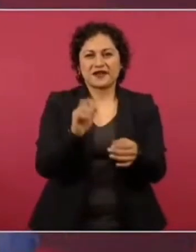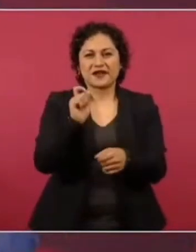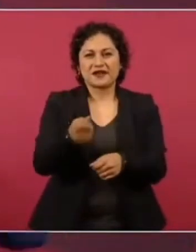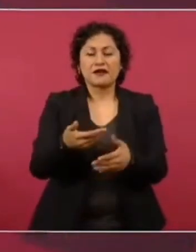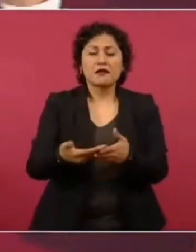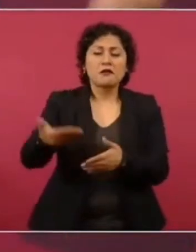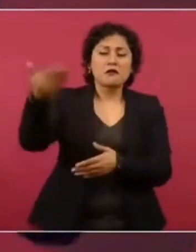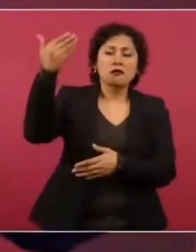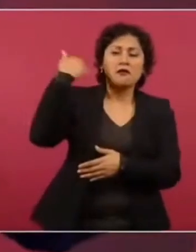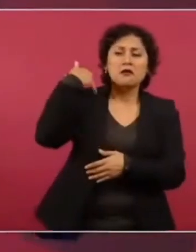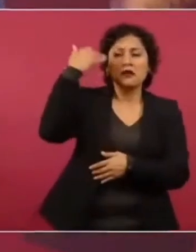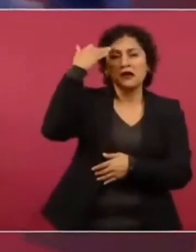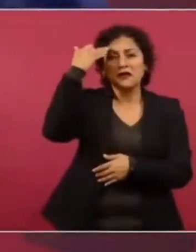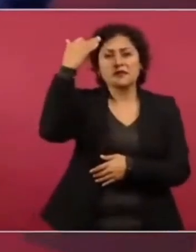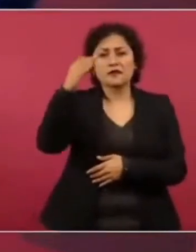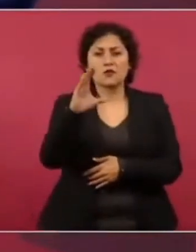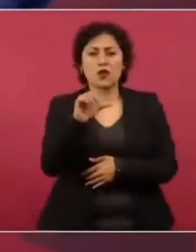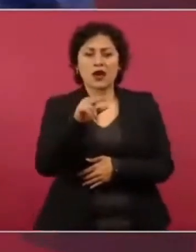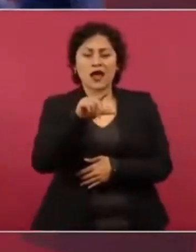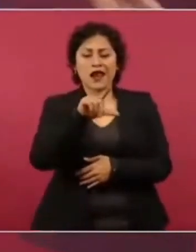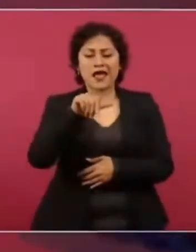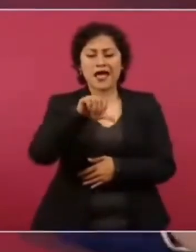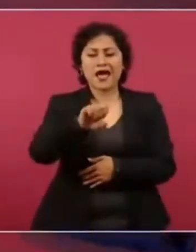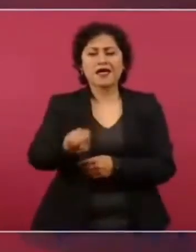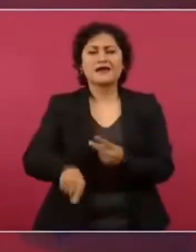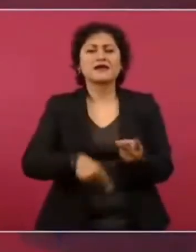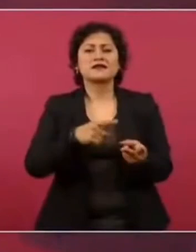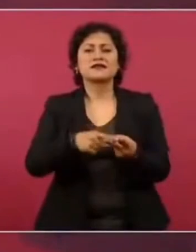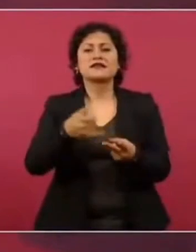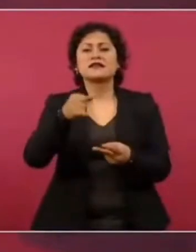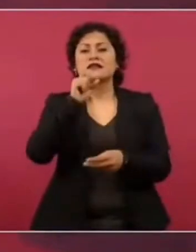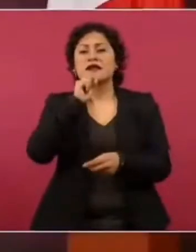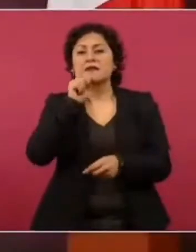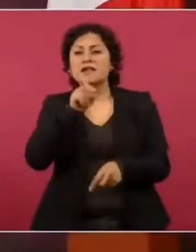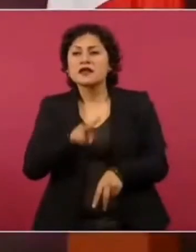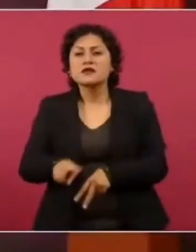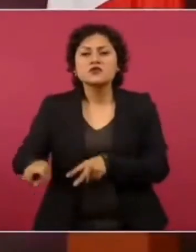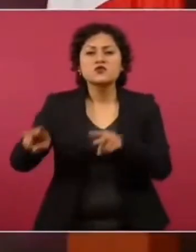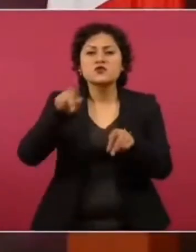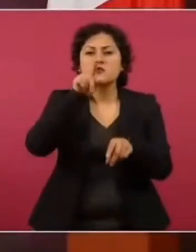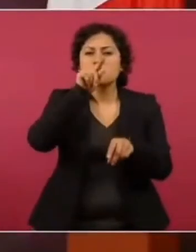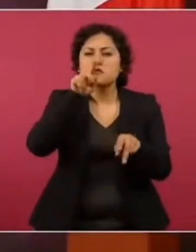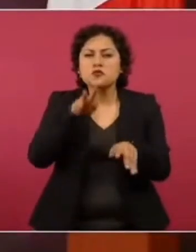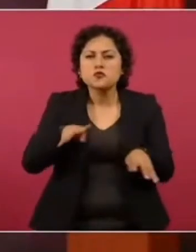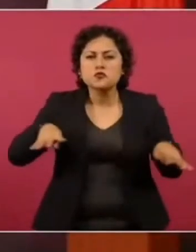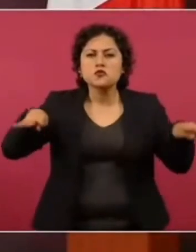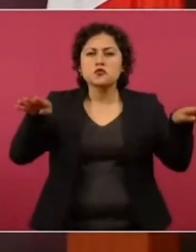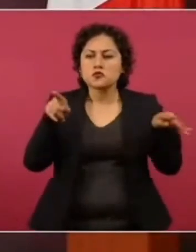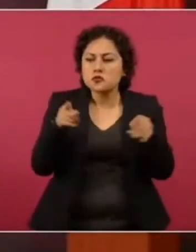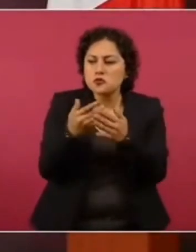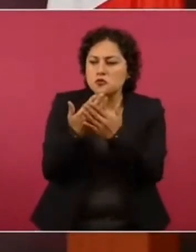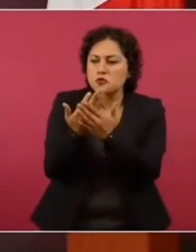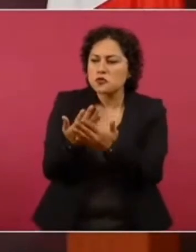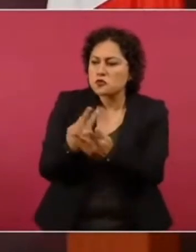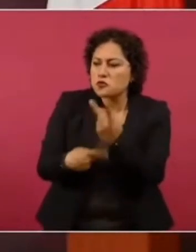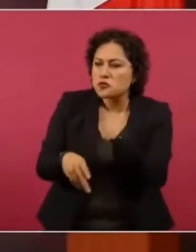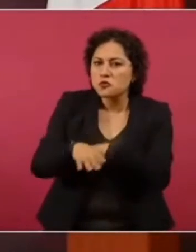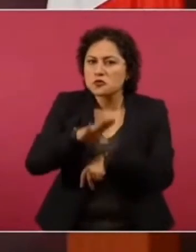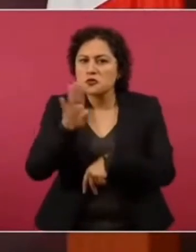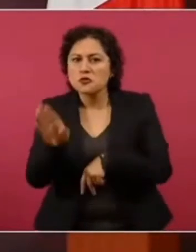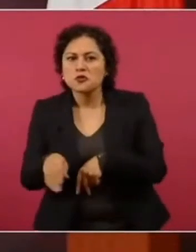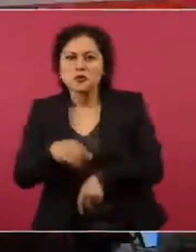y temporada de zopilotes aplica con todo respeto.